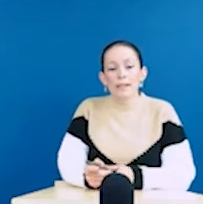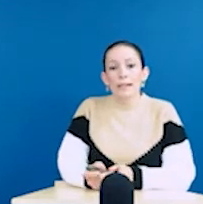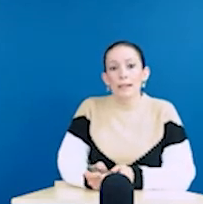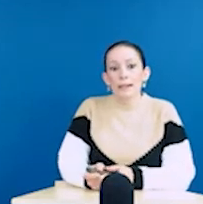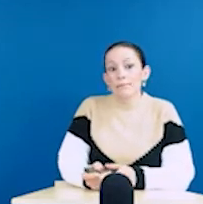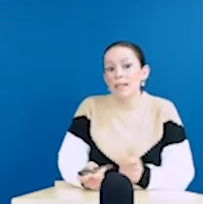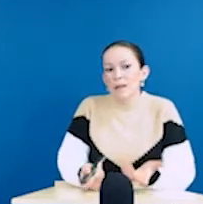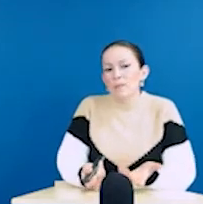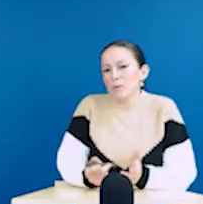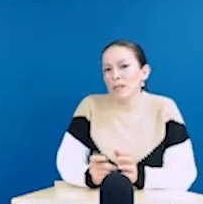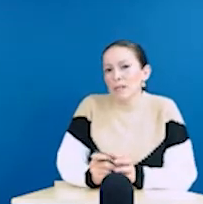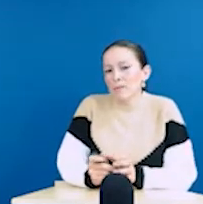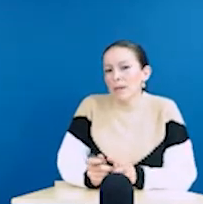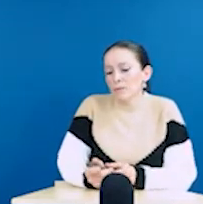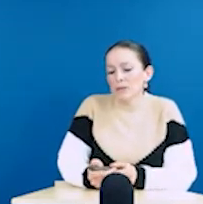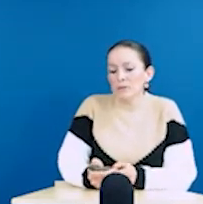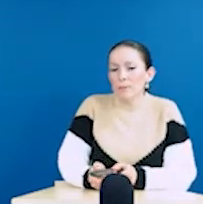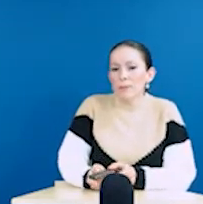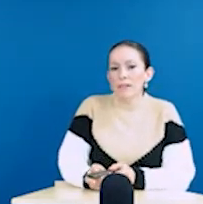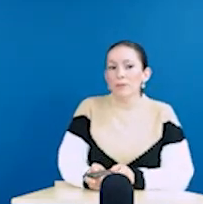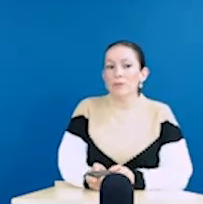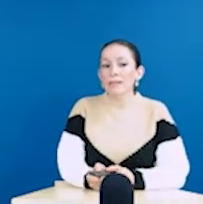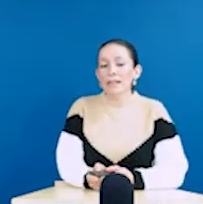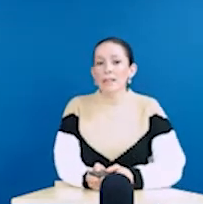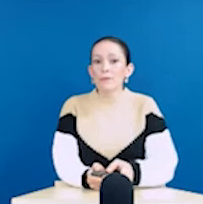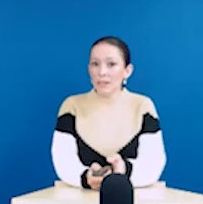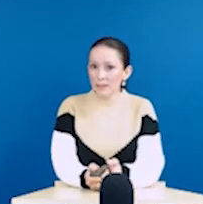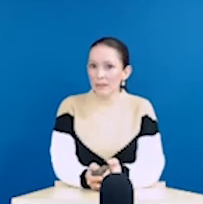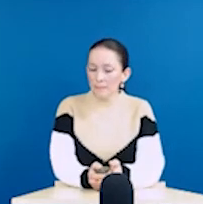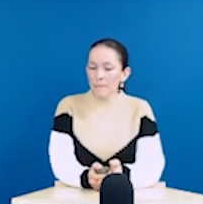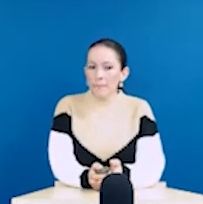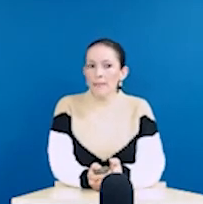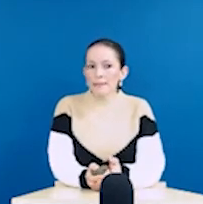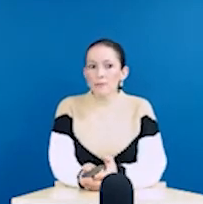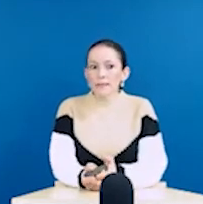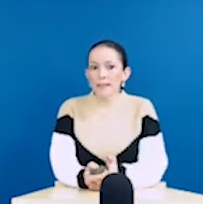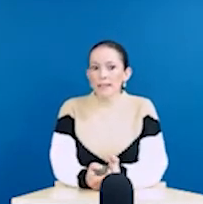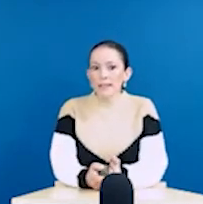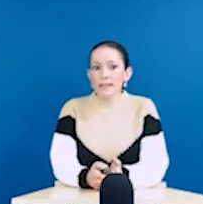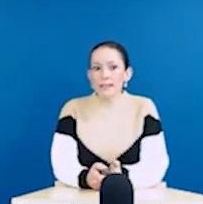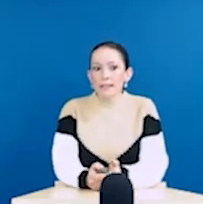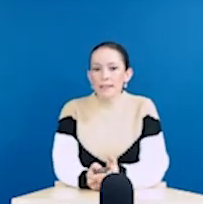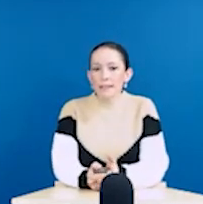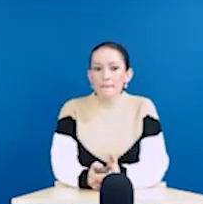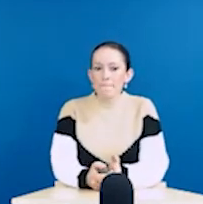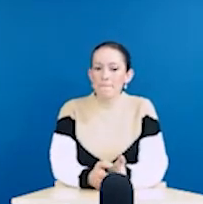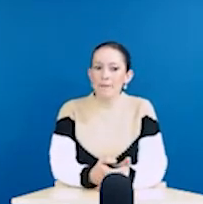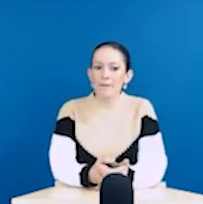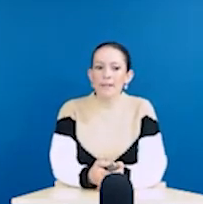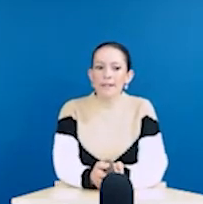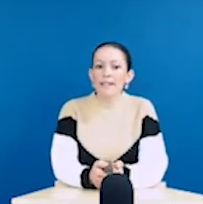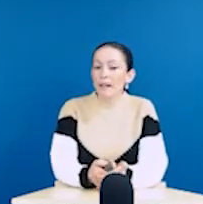tocar, tengamos una higiene de manos. Eso se puede, eso es una tarea difícil, esa es una tarea